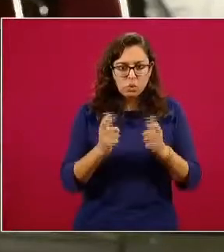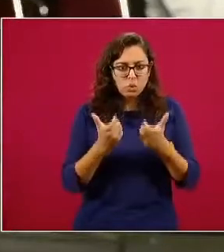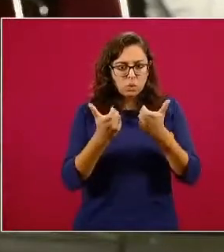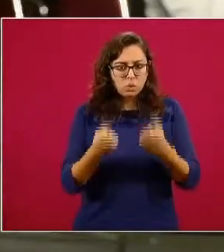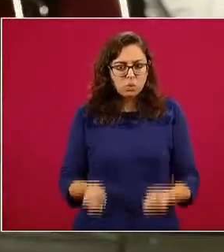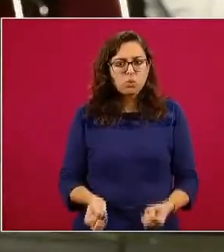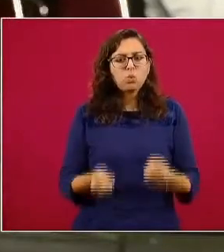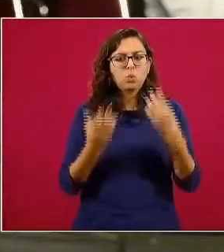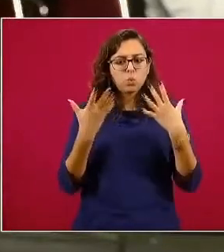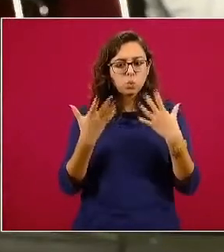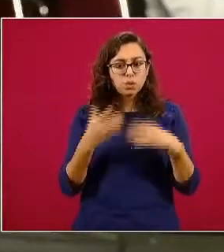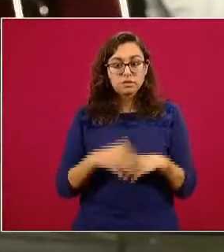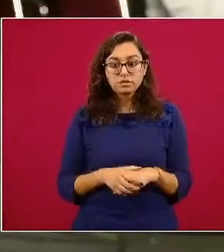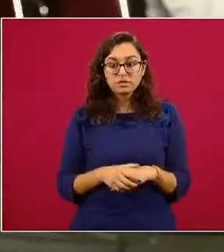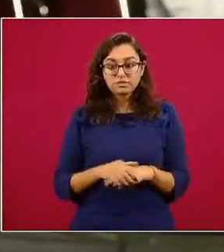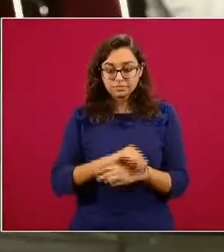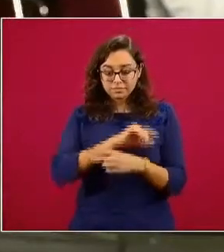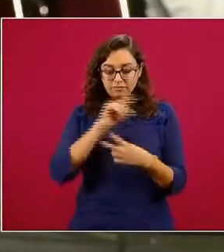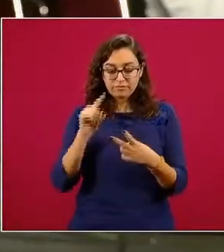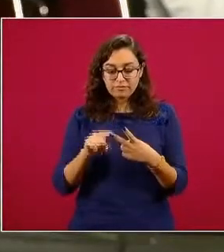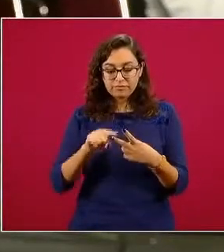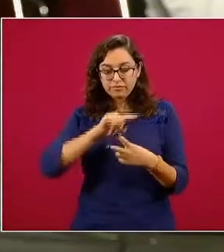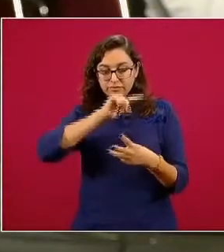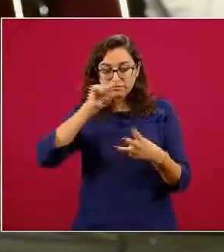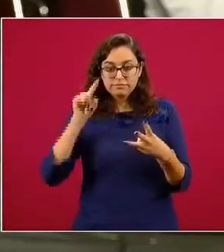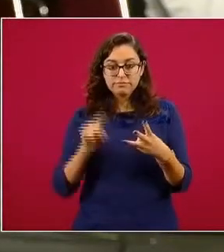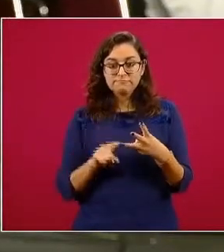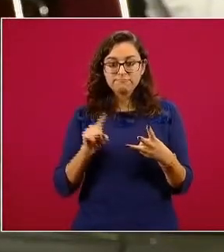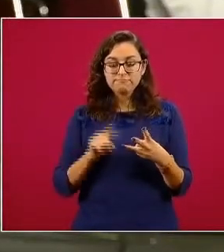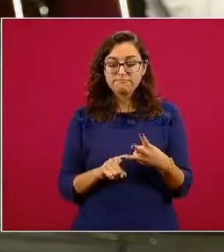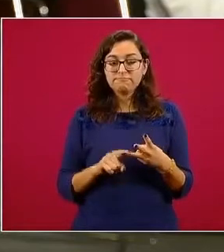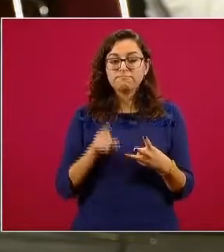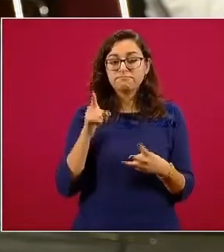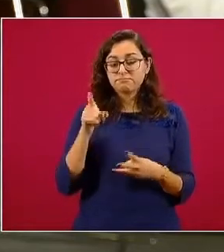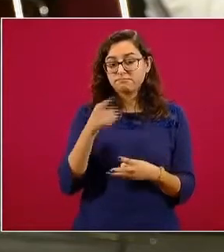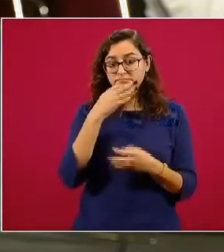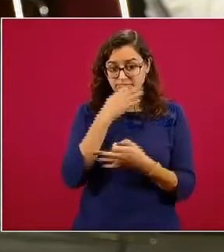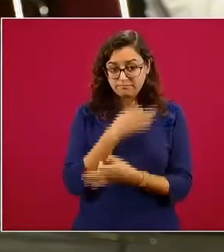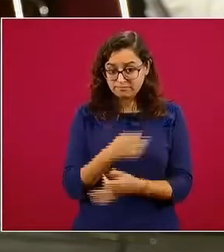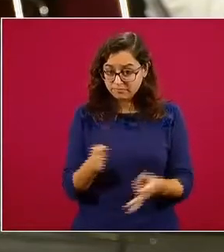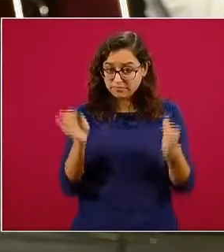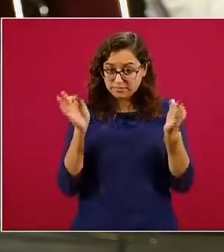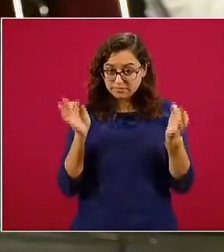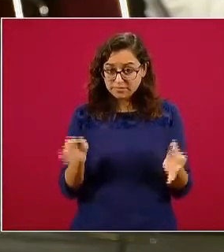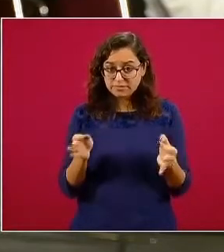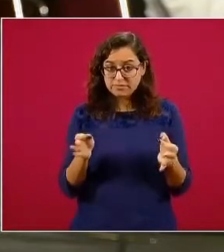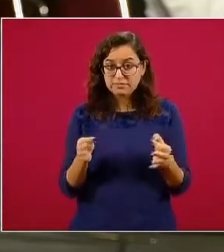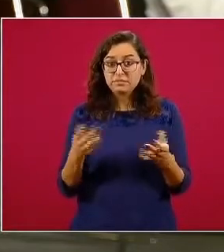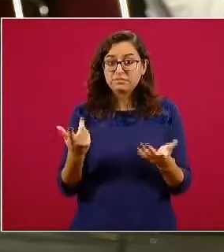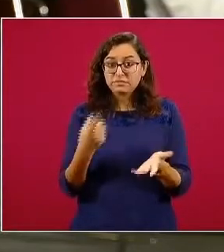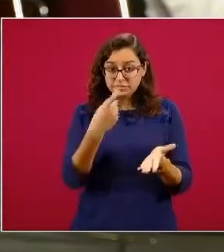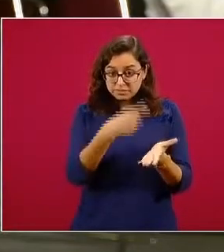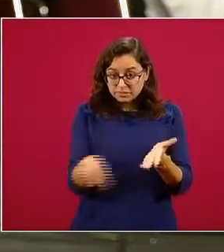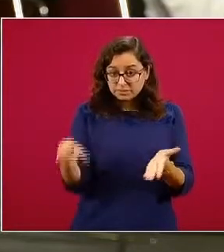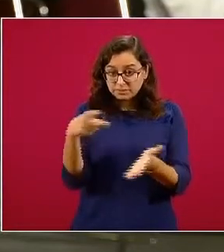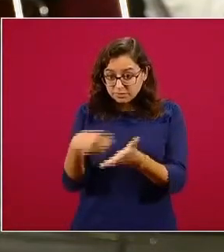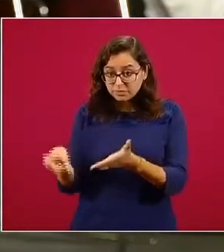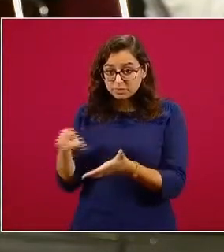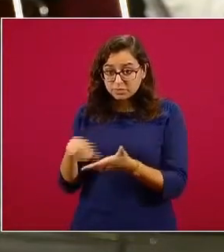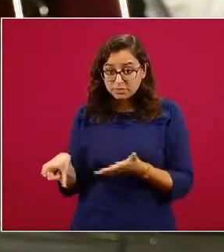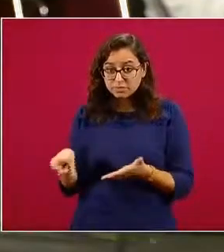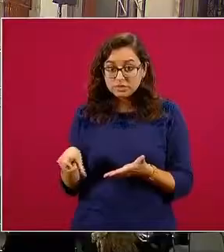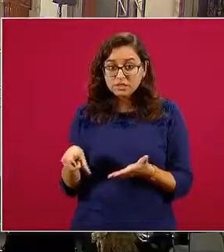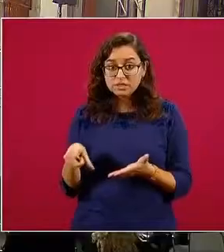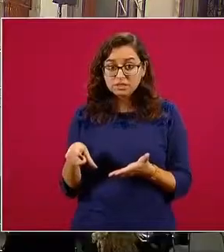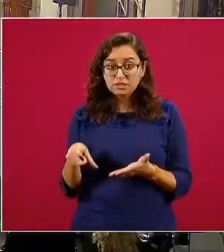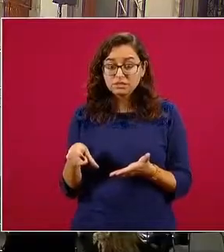esta transacción? Y en el comunicado, esta dependencia manejaba que estas compras,